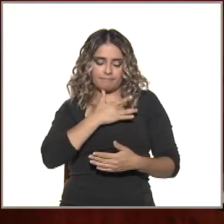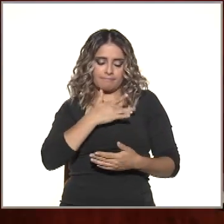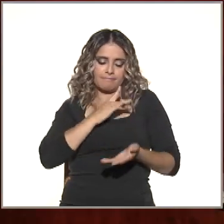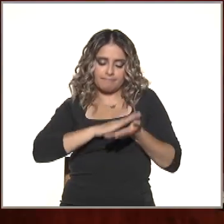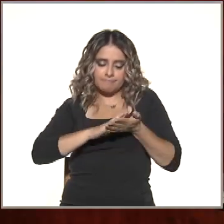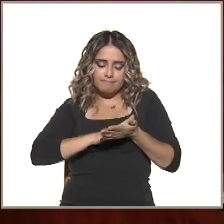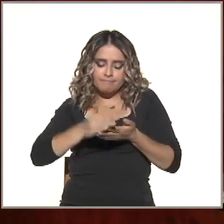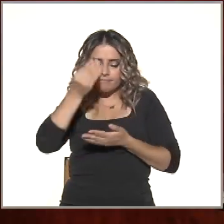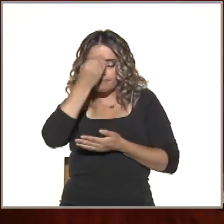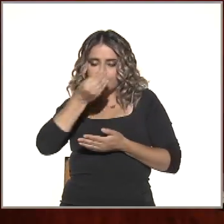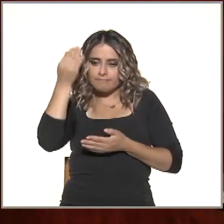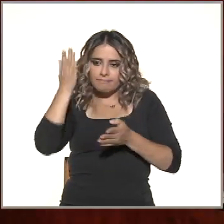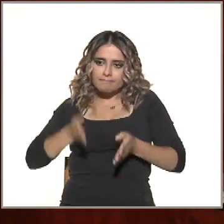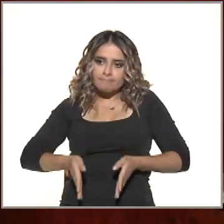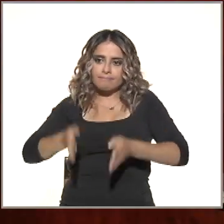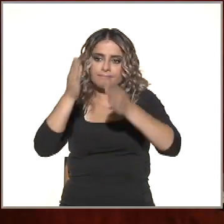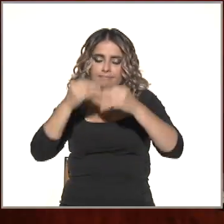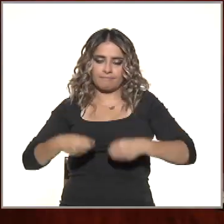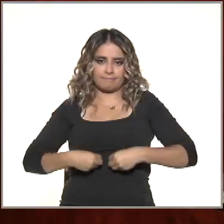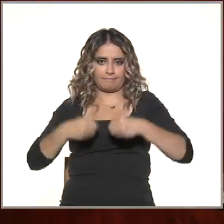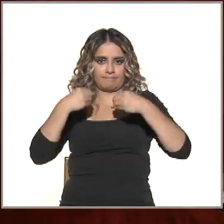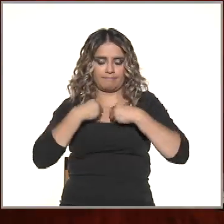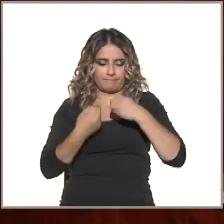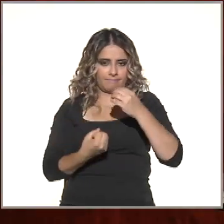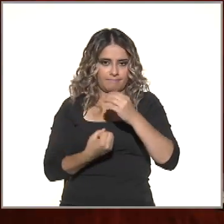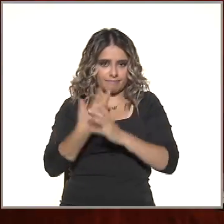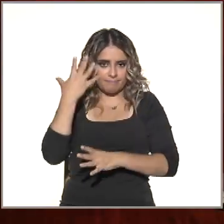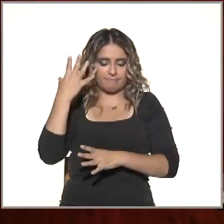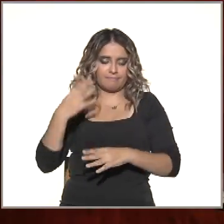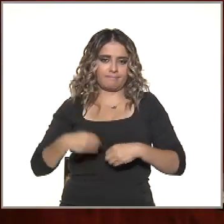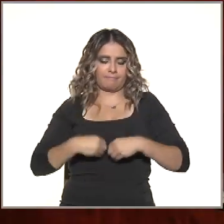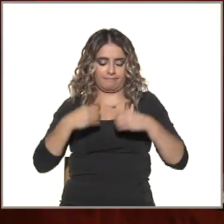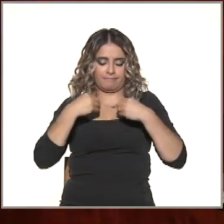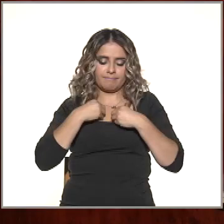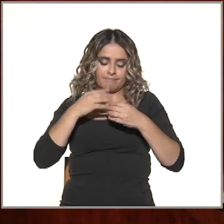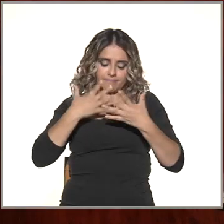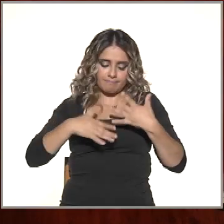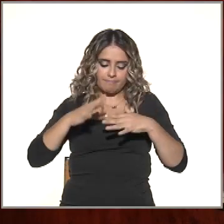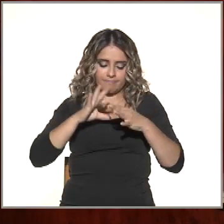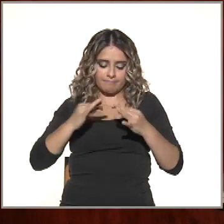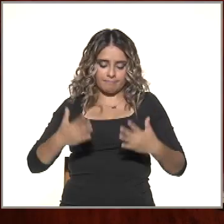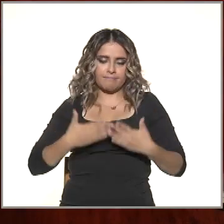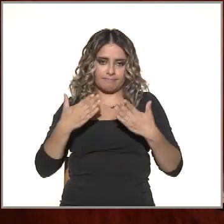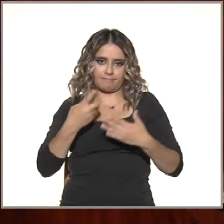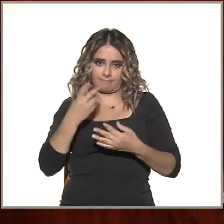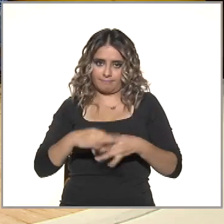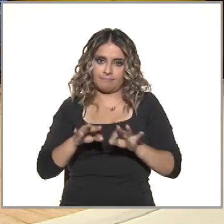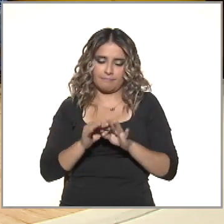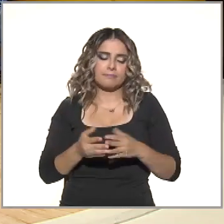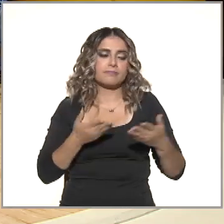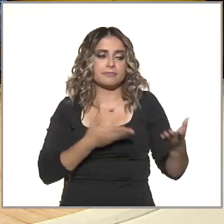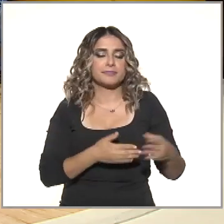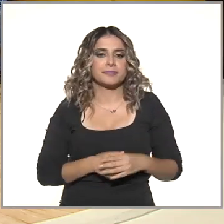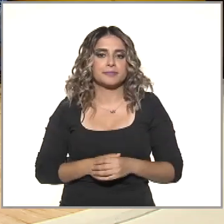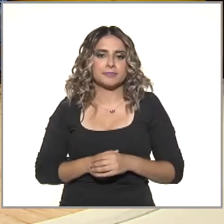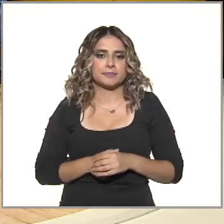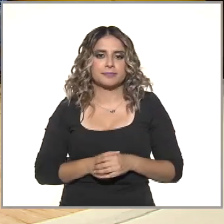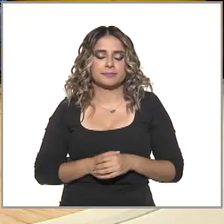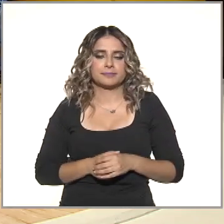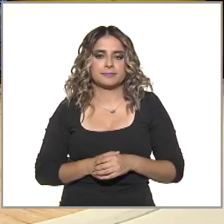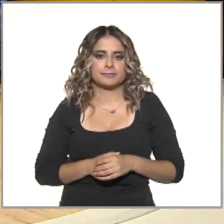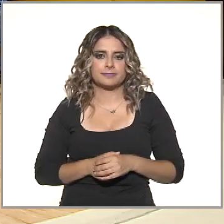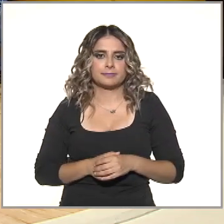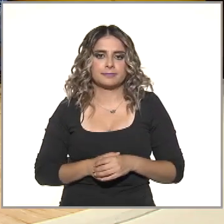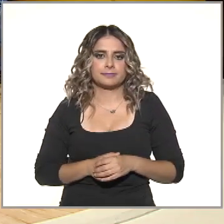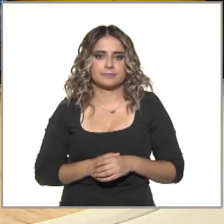puede ayudar a amplificar lo que significa vivir, estar vivos para nosotros. Por supuesto que sí. Adelante, por favor. Bueno, lo que